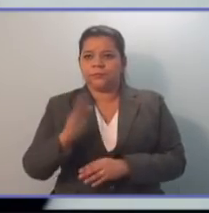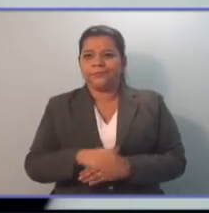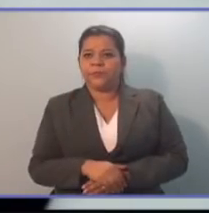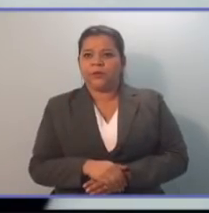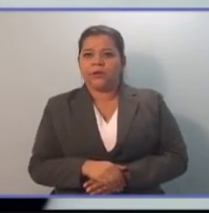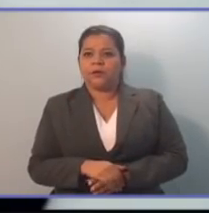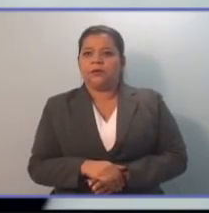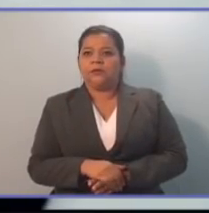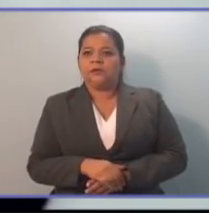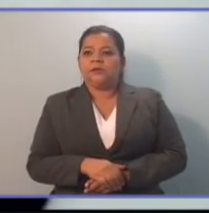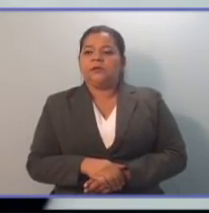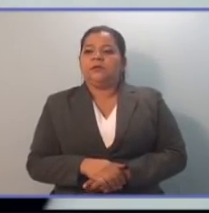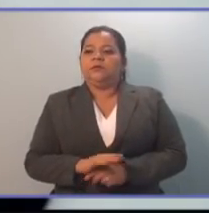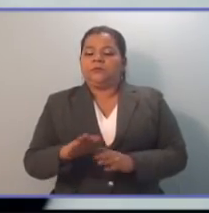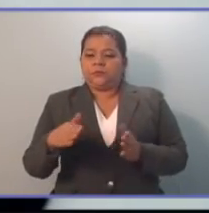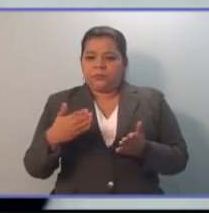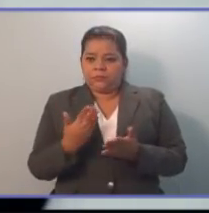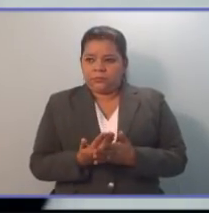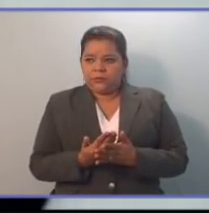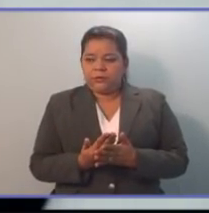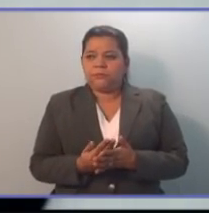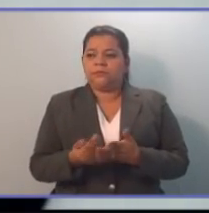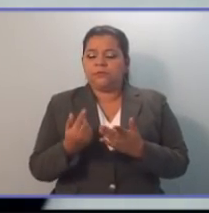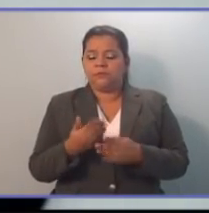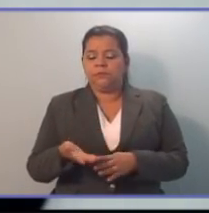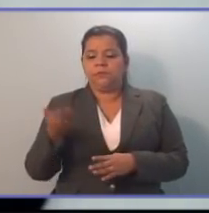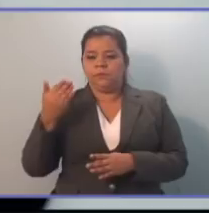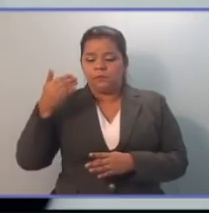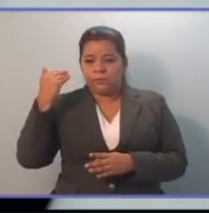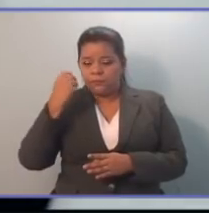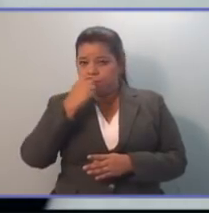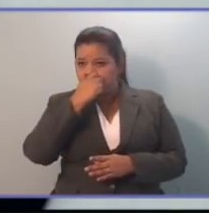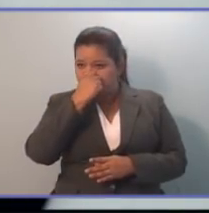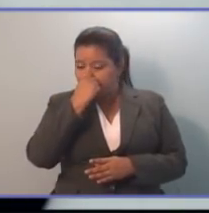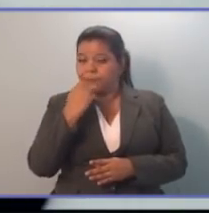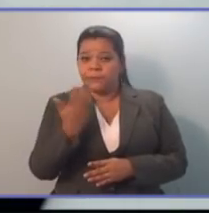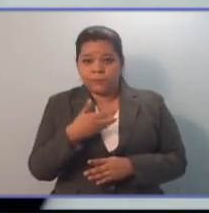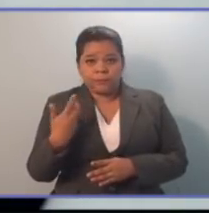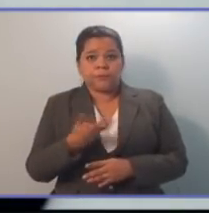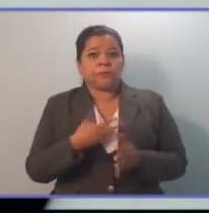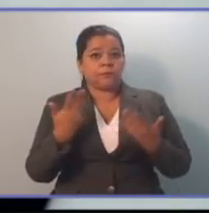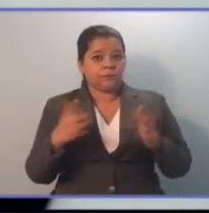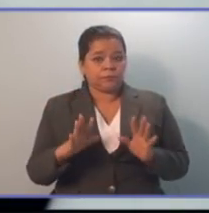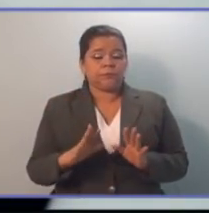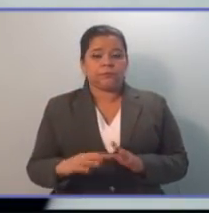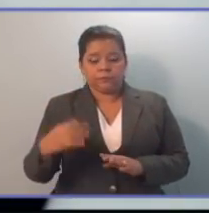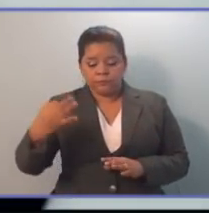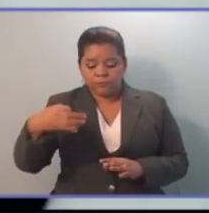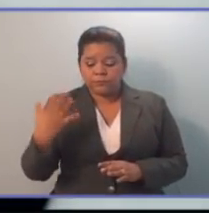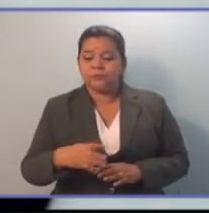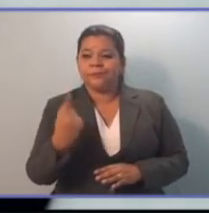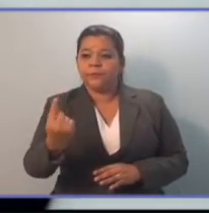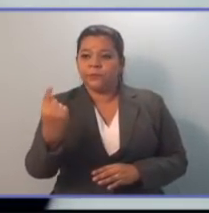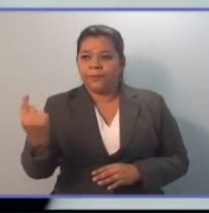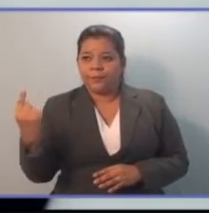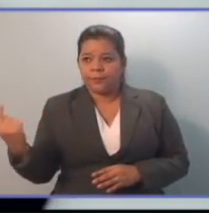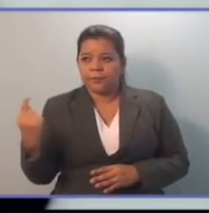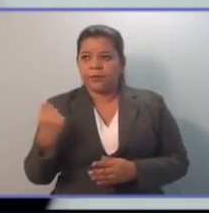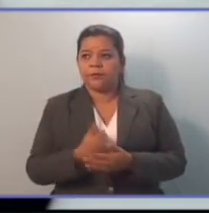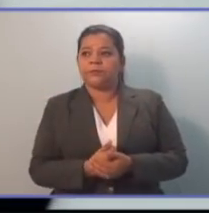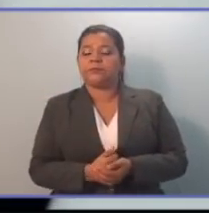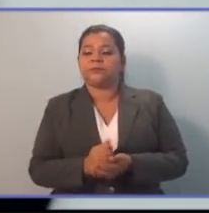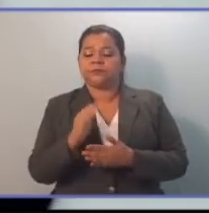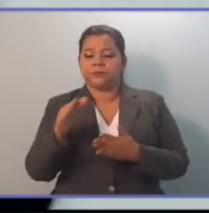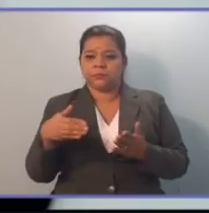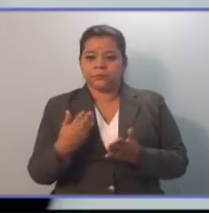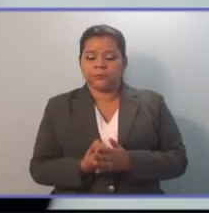un cuerpo policial de aquel entonces, ratificado por los captores que habían llevado a